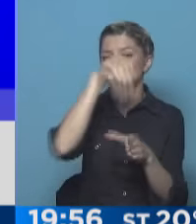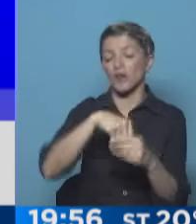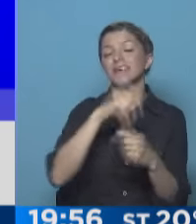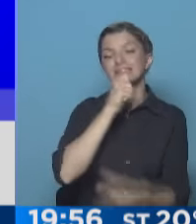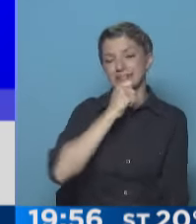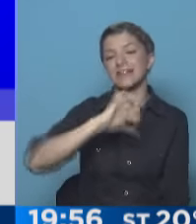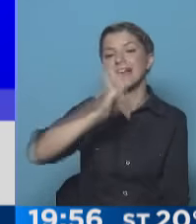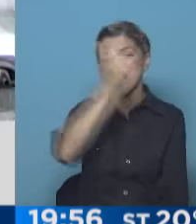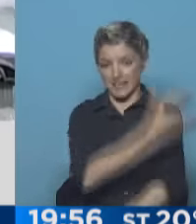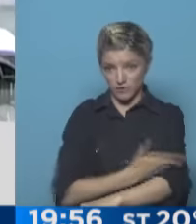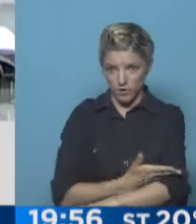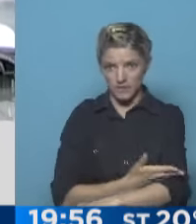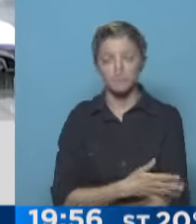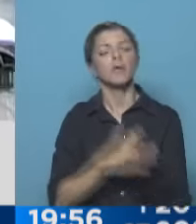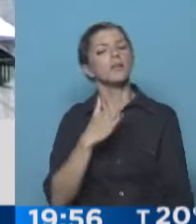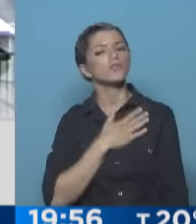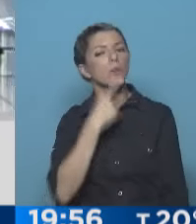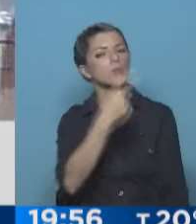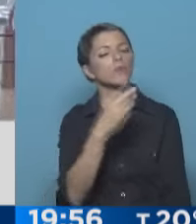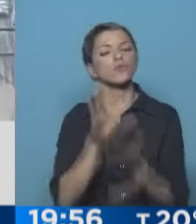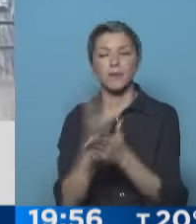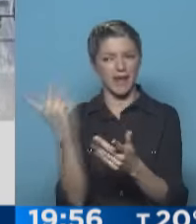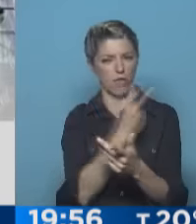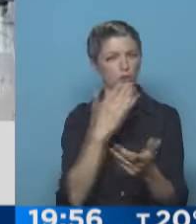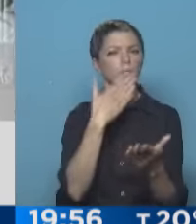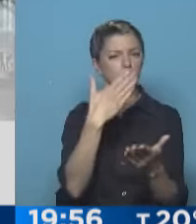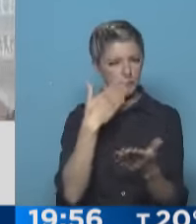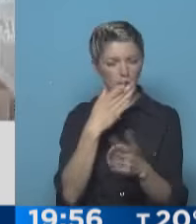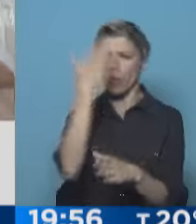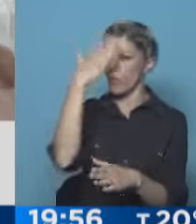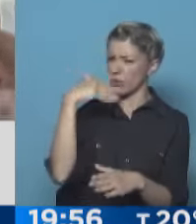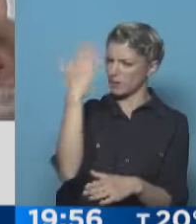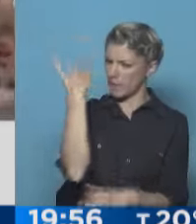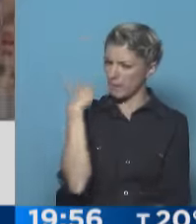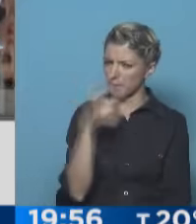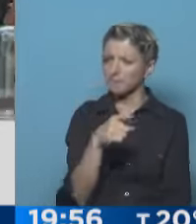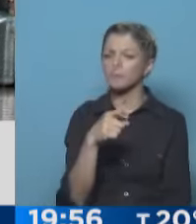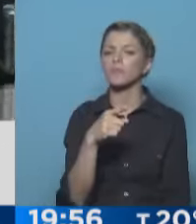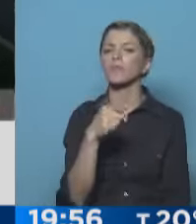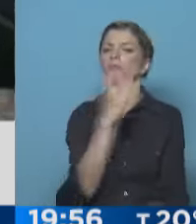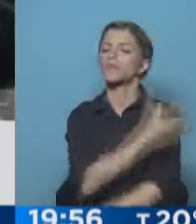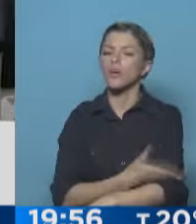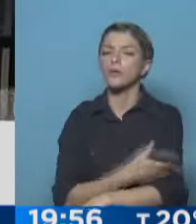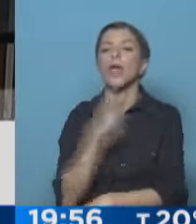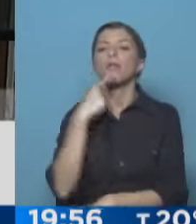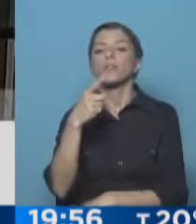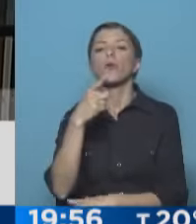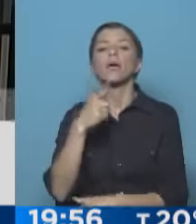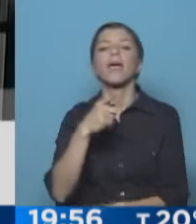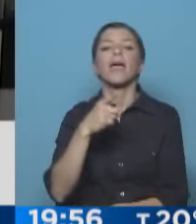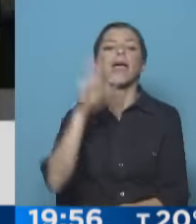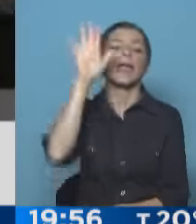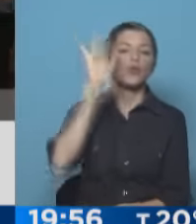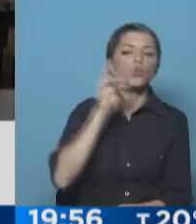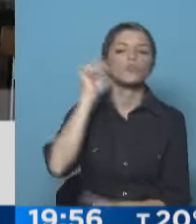c tal como se anticipó para preguntarle justamente acerca de estas dos declaraciones la última que señalaba sioli que subirían los impuestos como